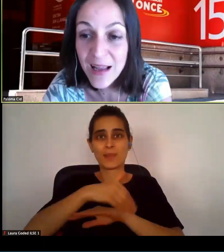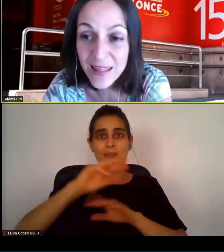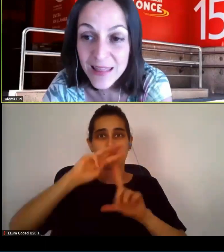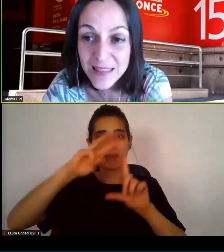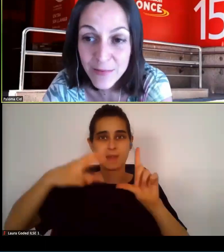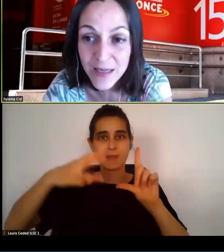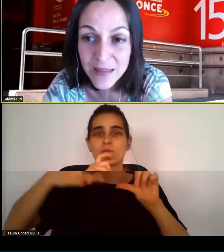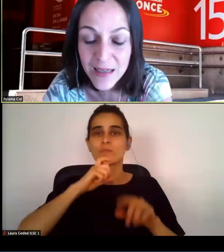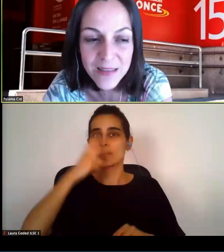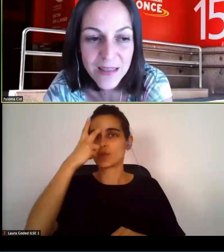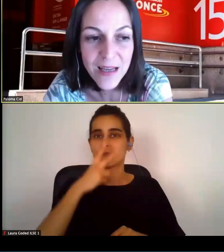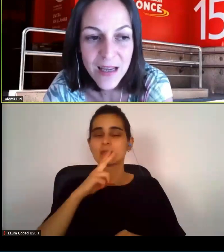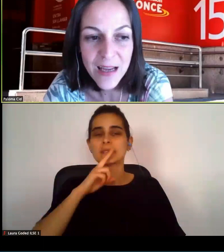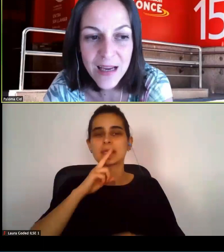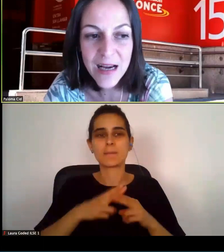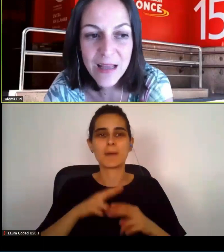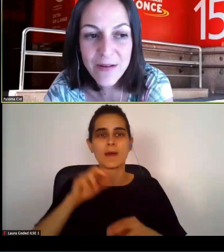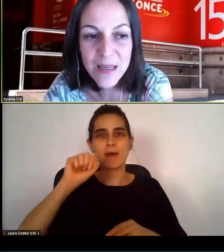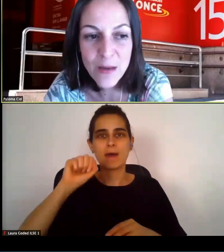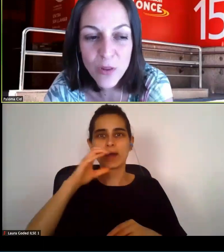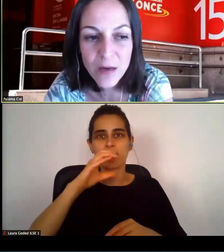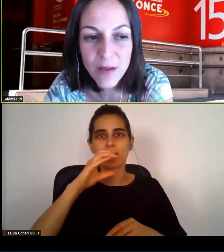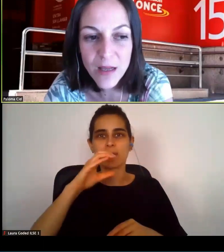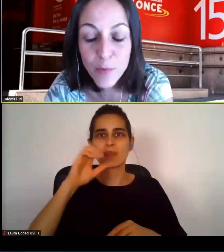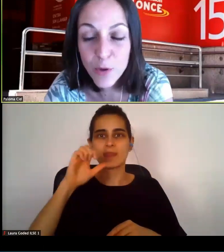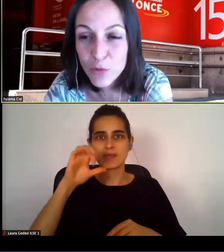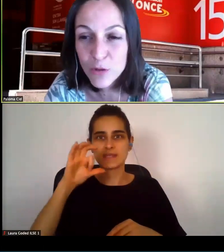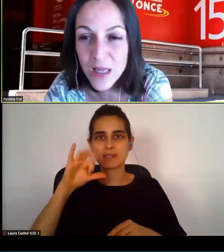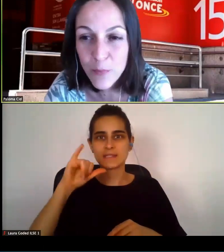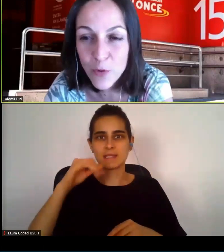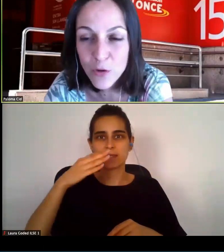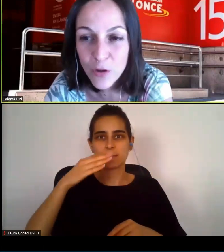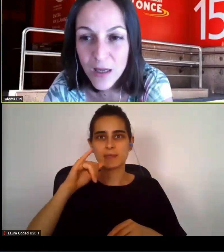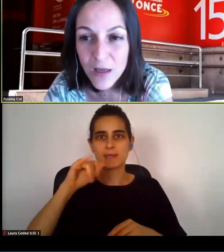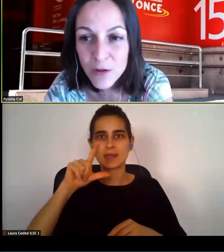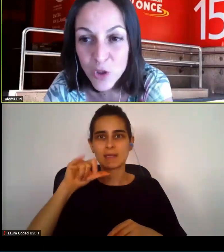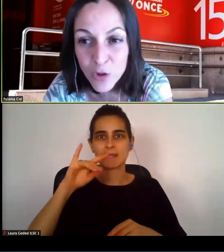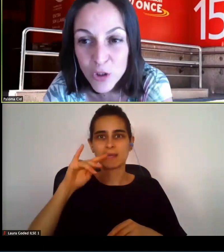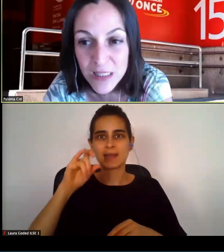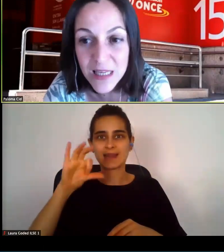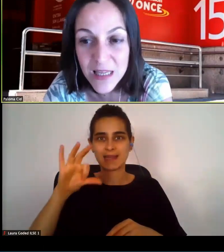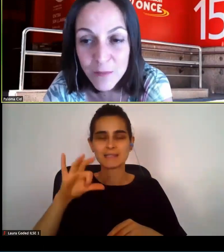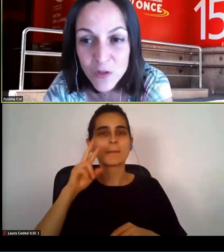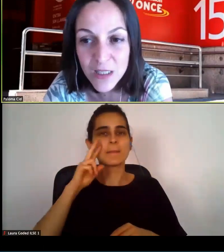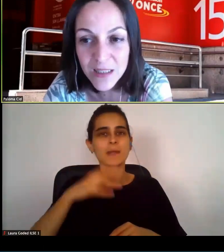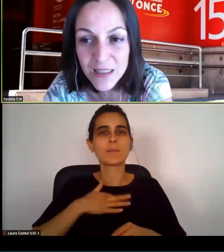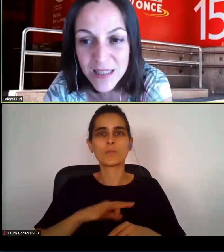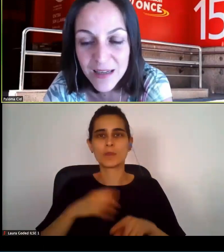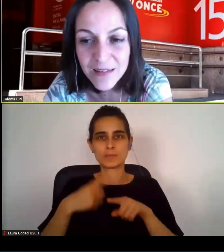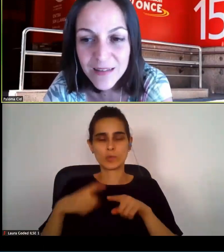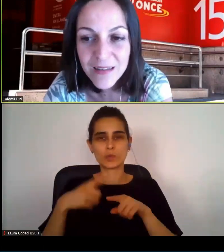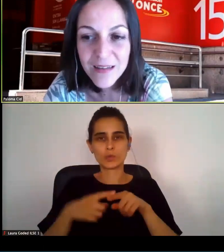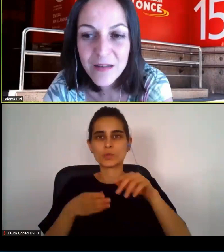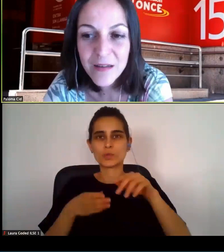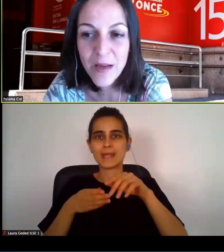llama Accesibilitas, en el que vais a poder ver productos de apoyo que nosotros diseñamos en